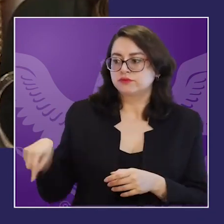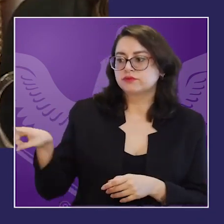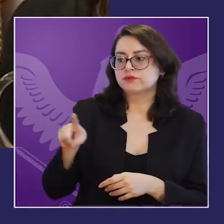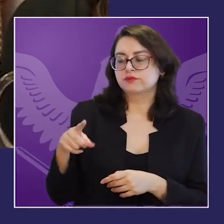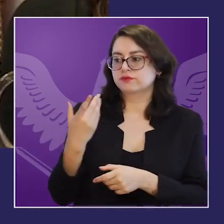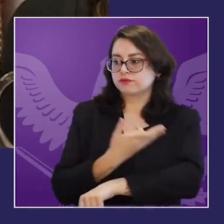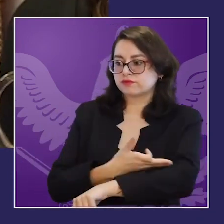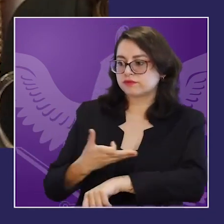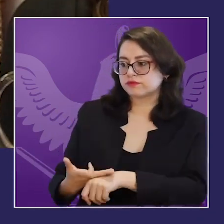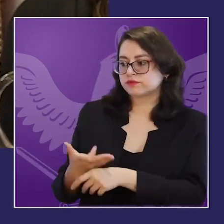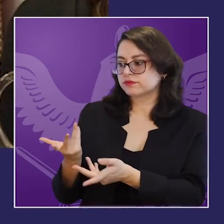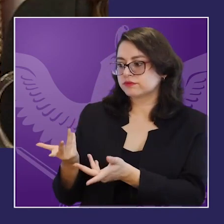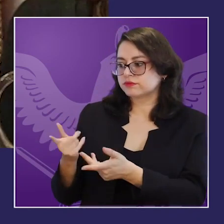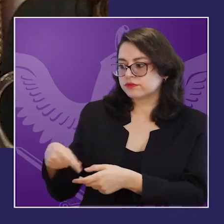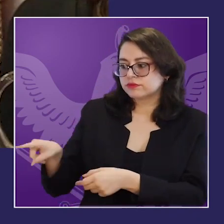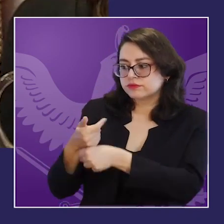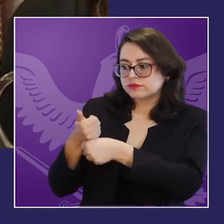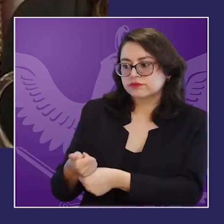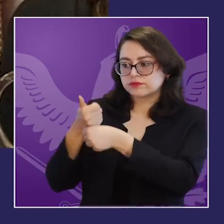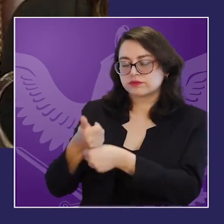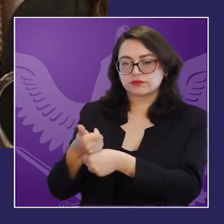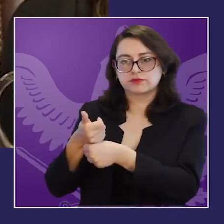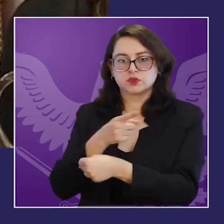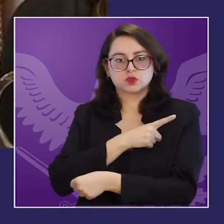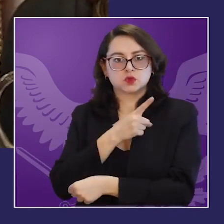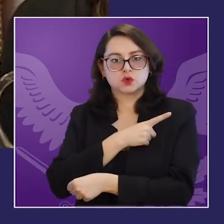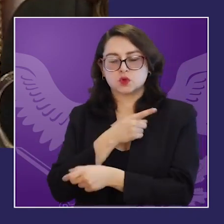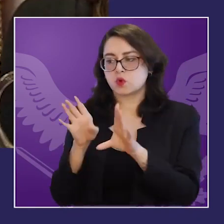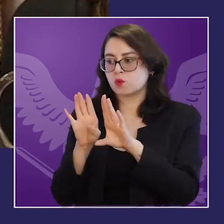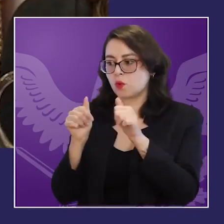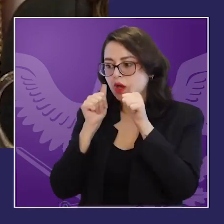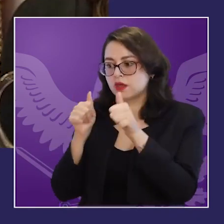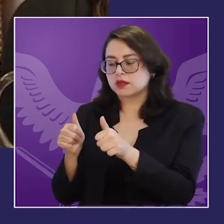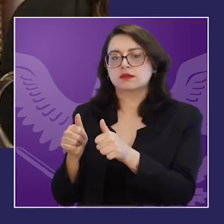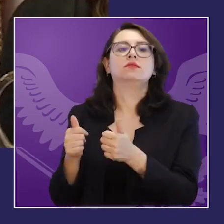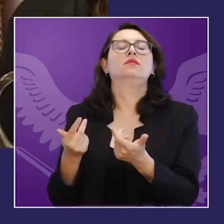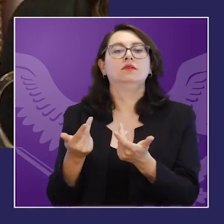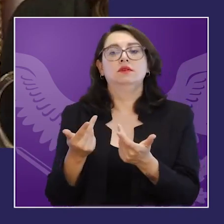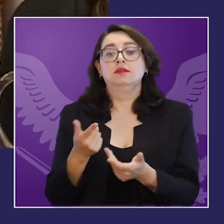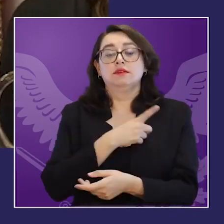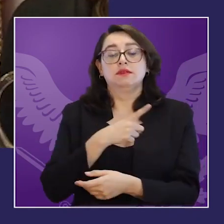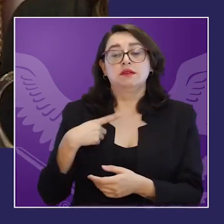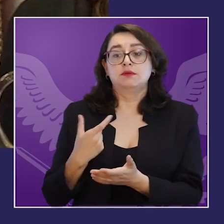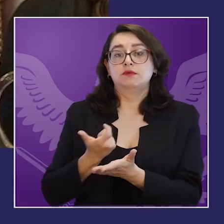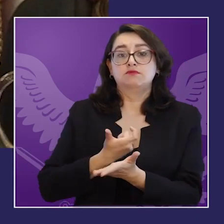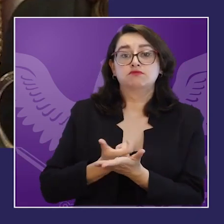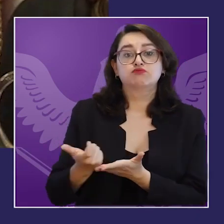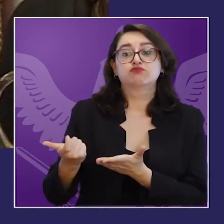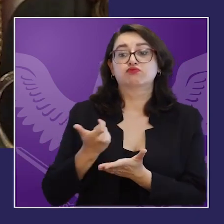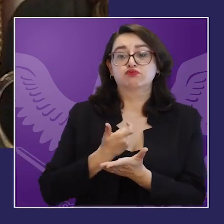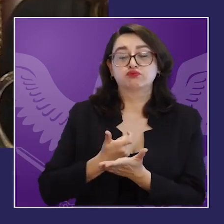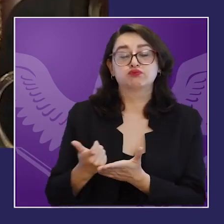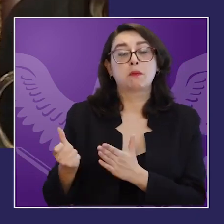en total desamparo. ¿En qué consistía? En el derecho a percibir una suma mensual equivalente a una